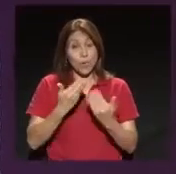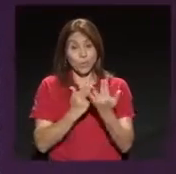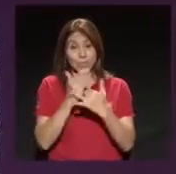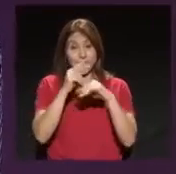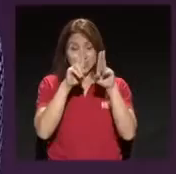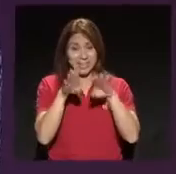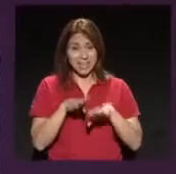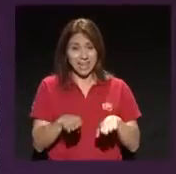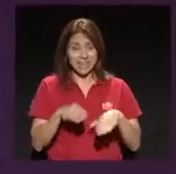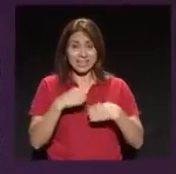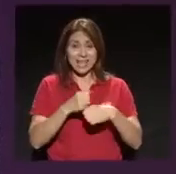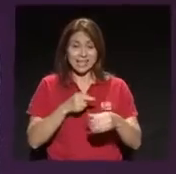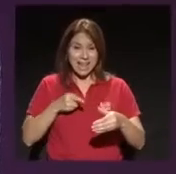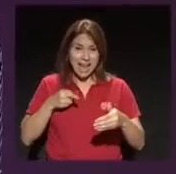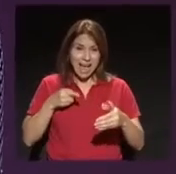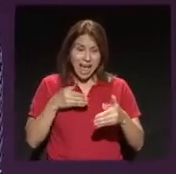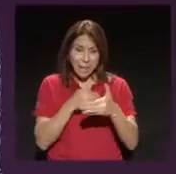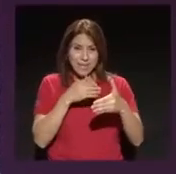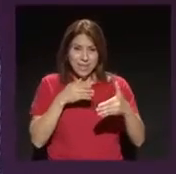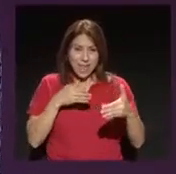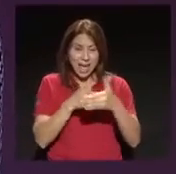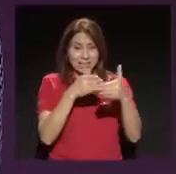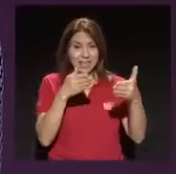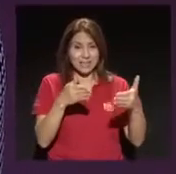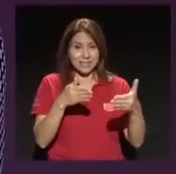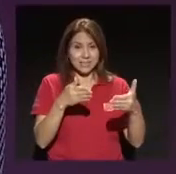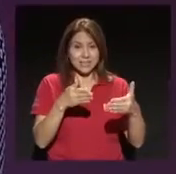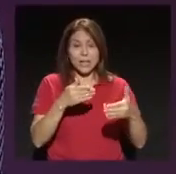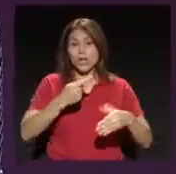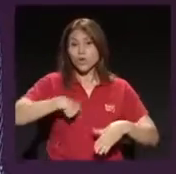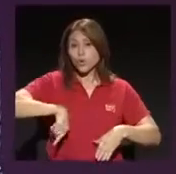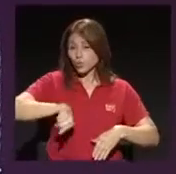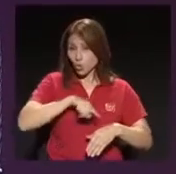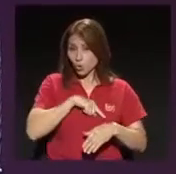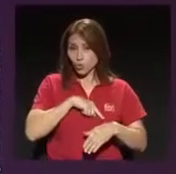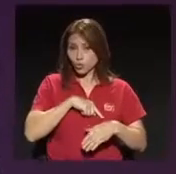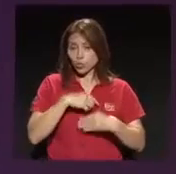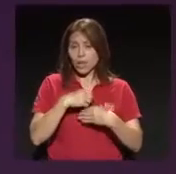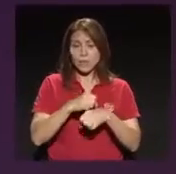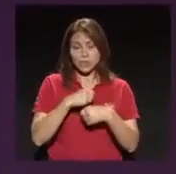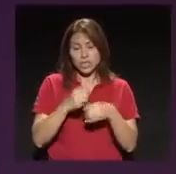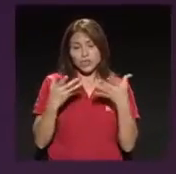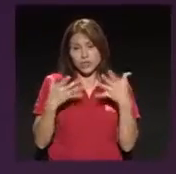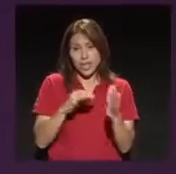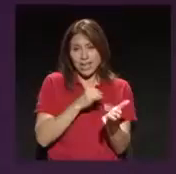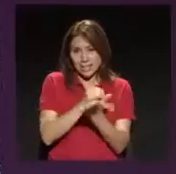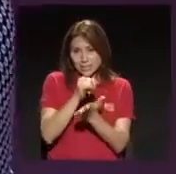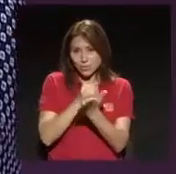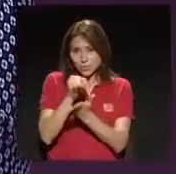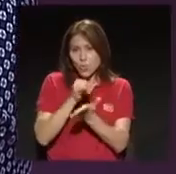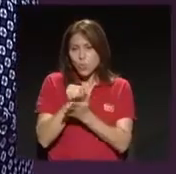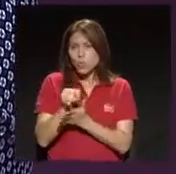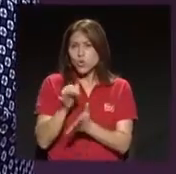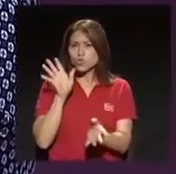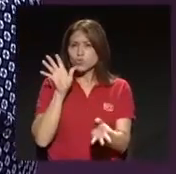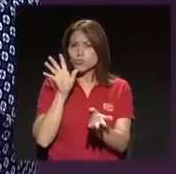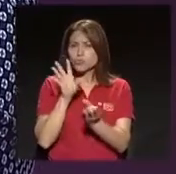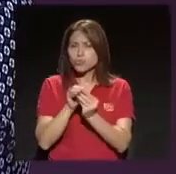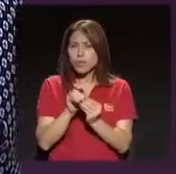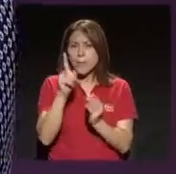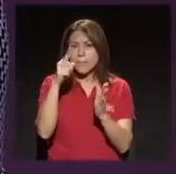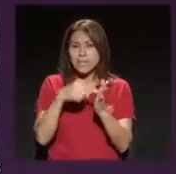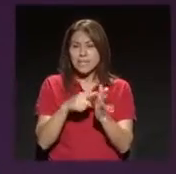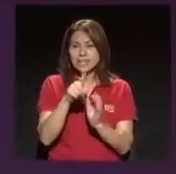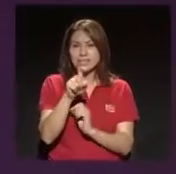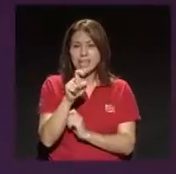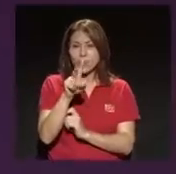por nosotros, digamos, hemos hecho con la red APC a nivel global, estudios, hasta ahora 1,126 casos